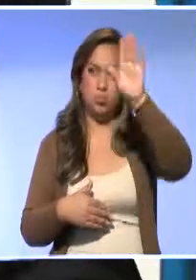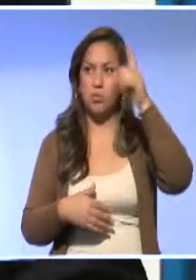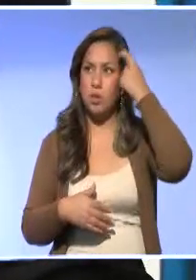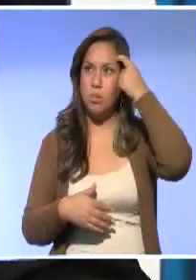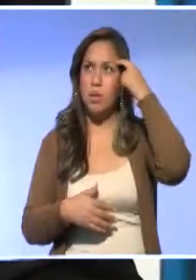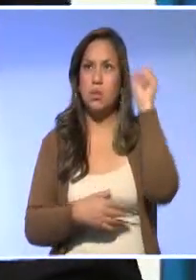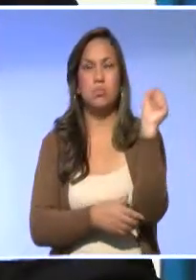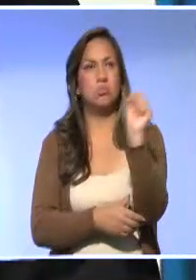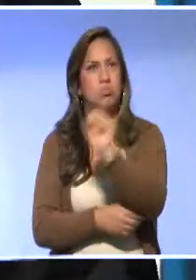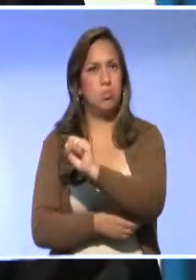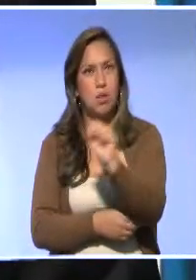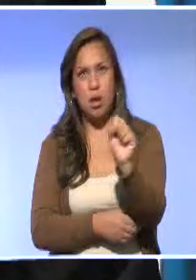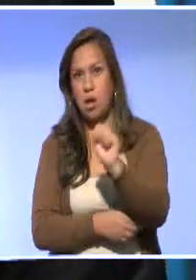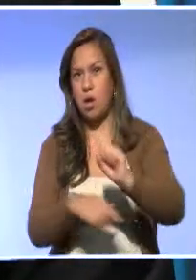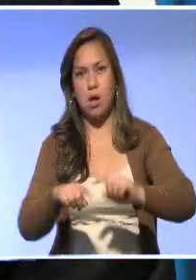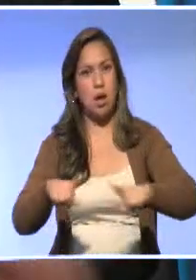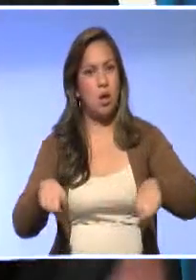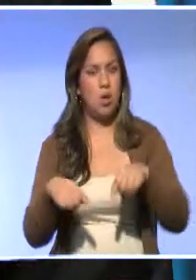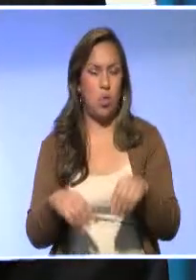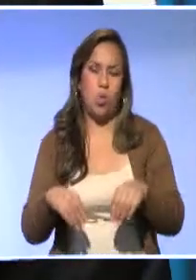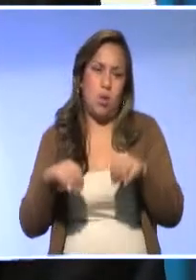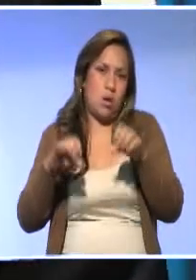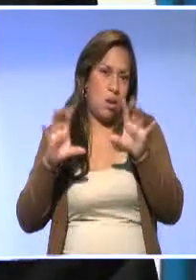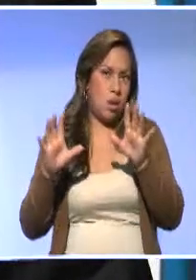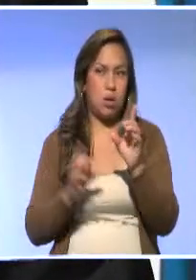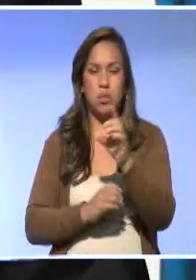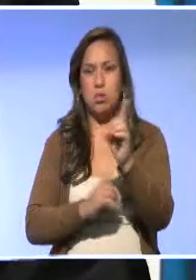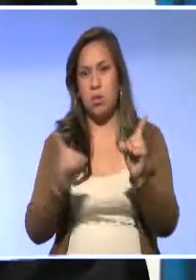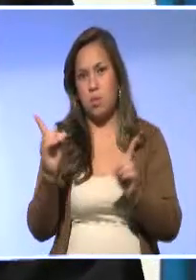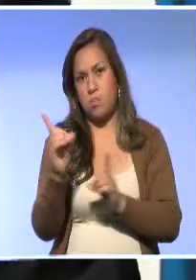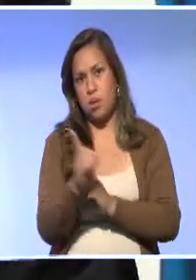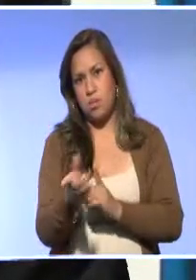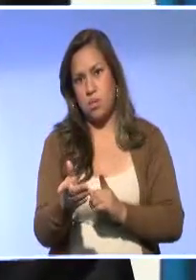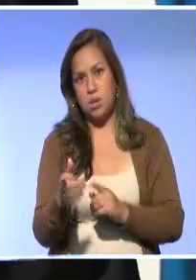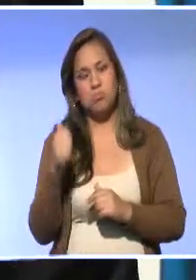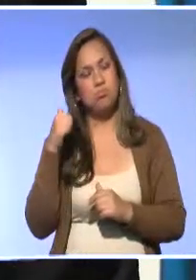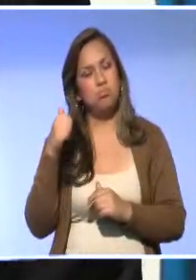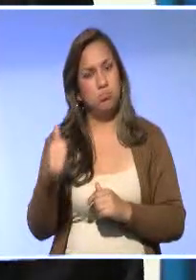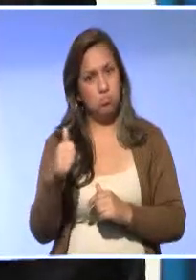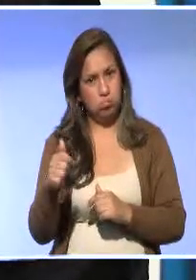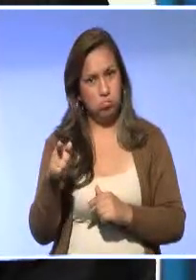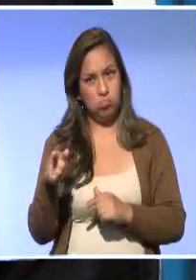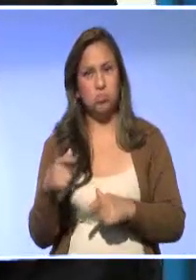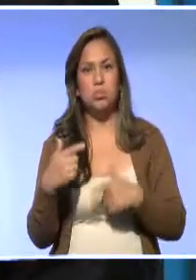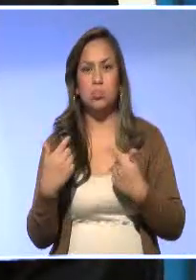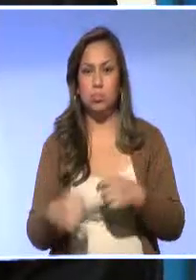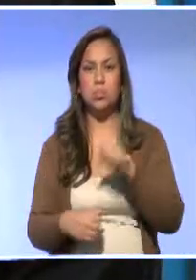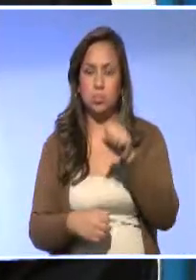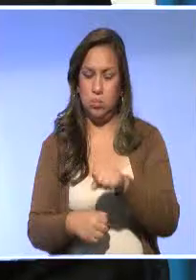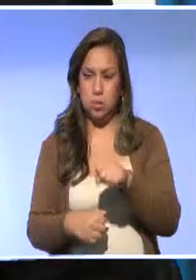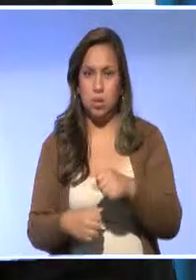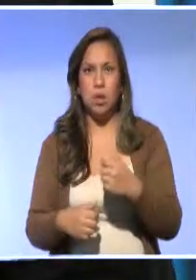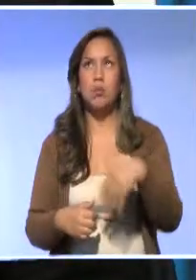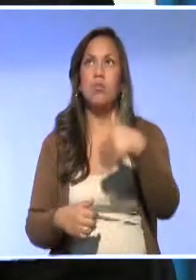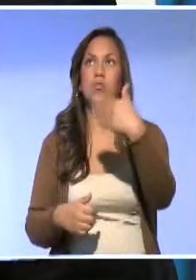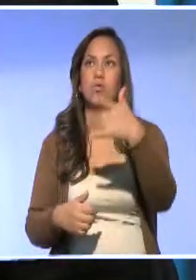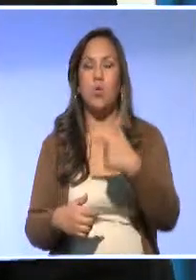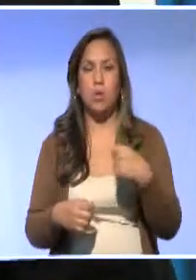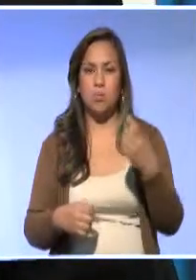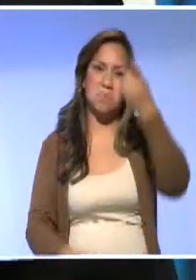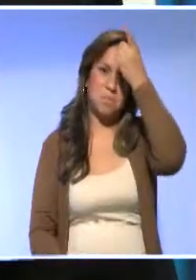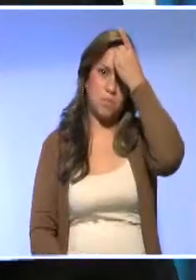vehículos en terrenos en departamentos y sí claro puede usted sacrificar parte de su consumo futuro teniendo en